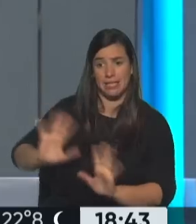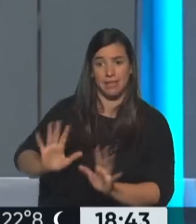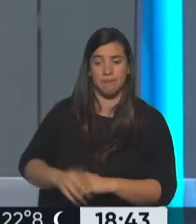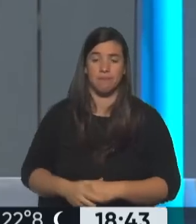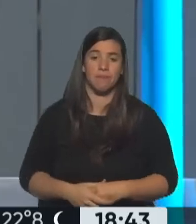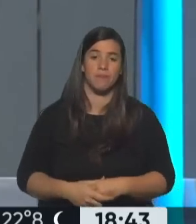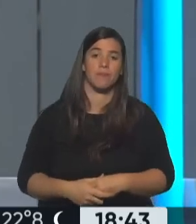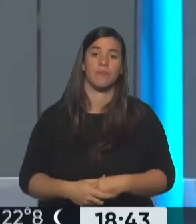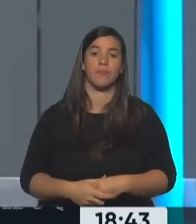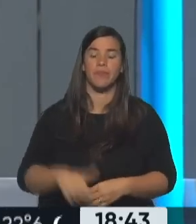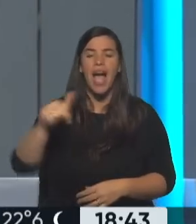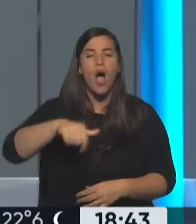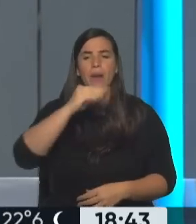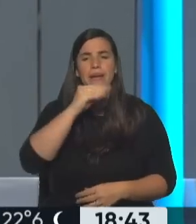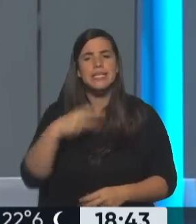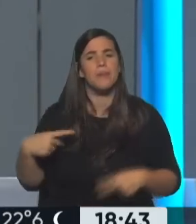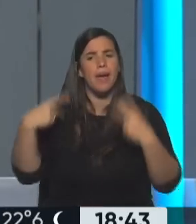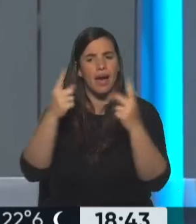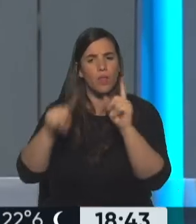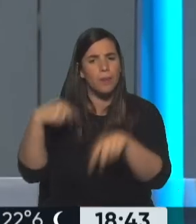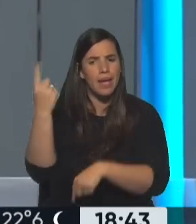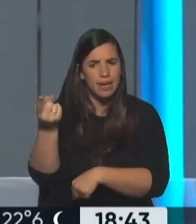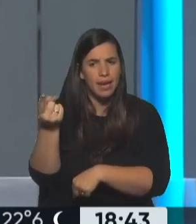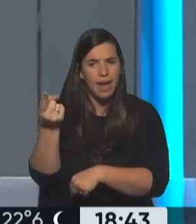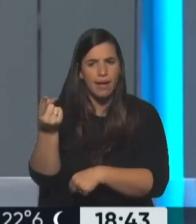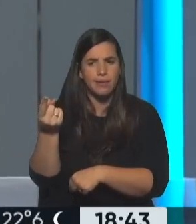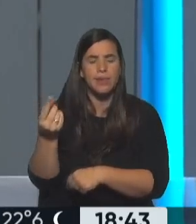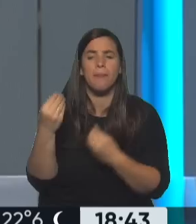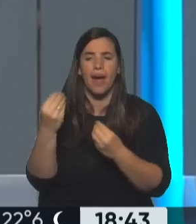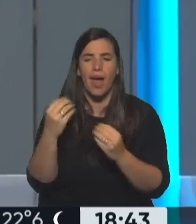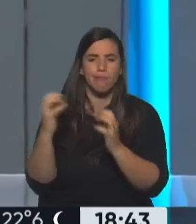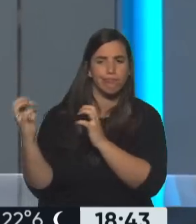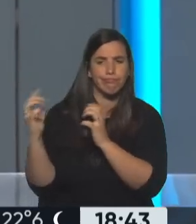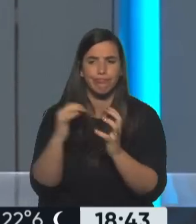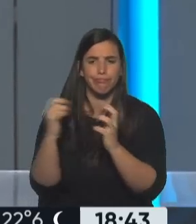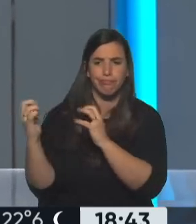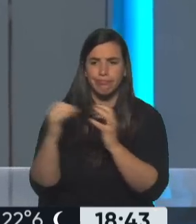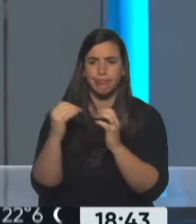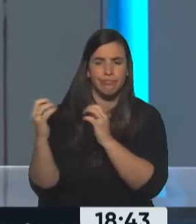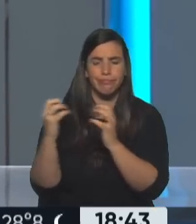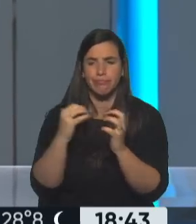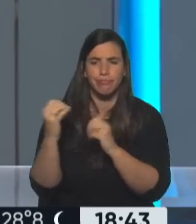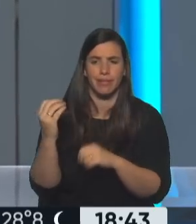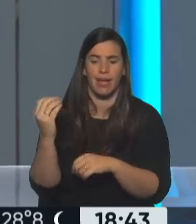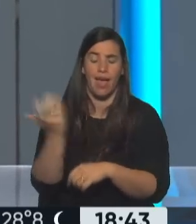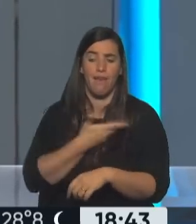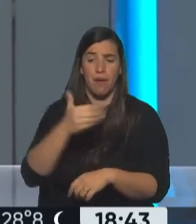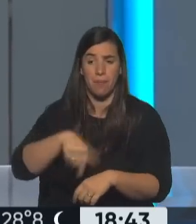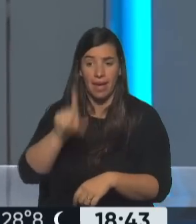Decíamos esto, estaba viajando mañana a una misión justamente a negociar con el fondo, encabezada por Gabriel Rubinstein, no va Massa, la